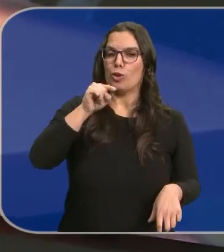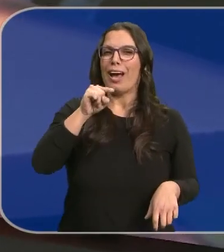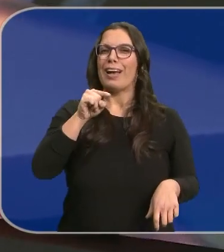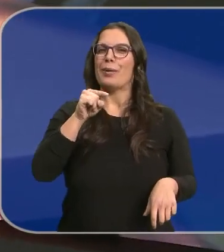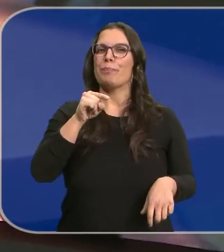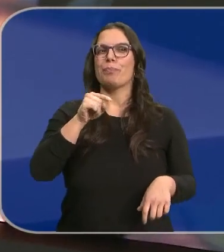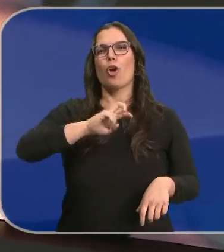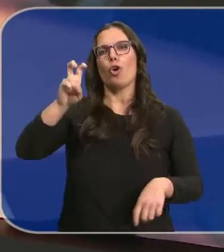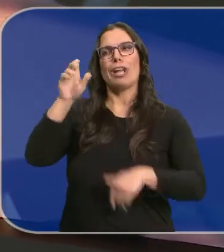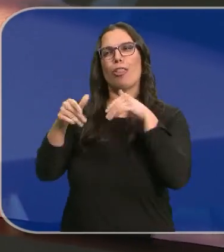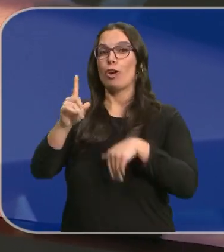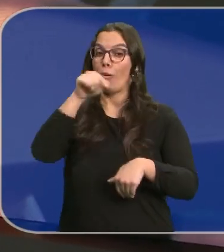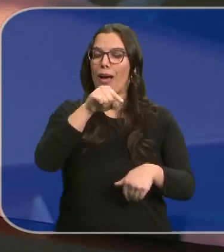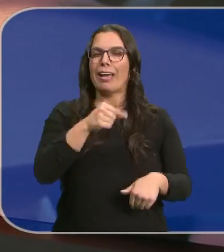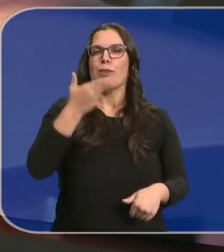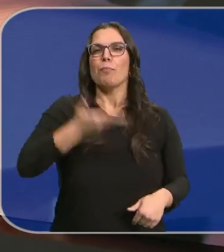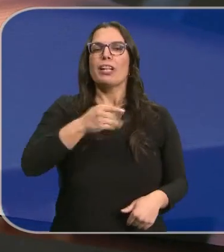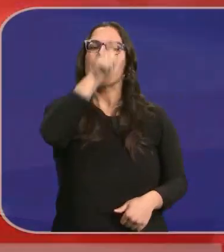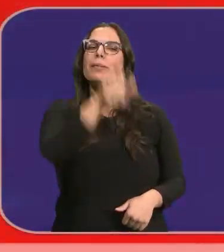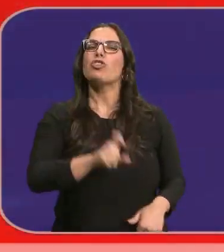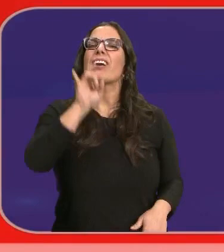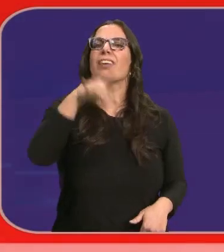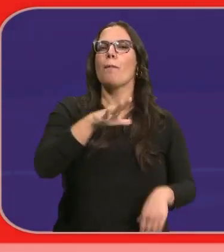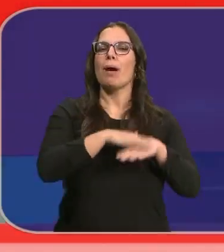más que en otras elecciones.